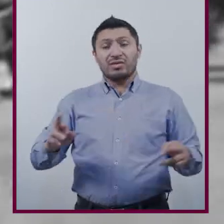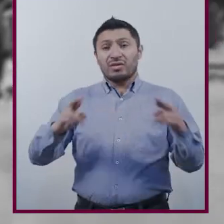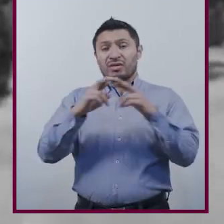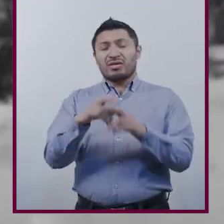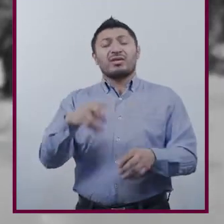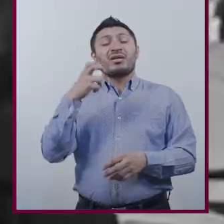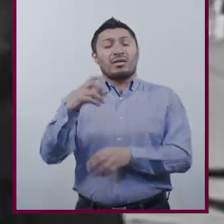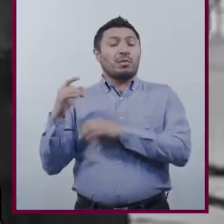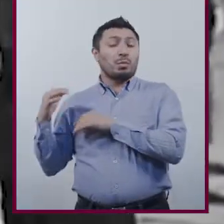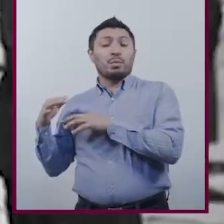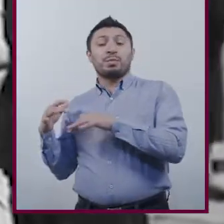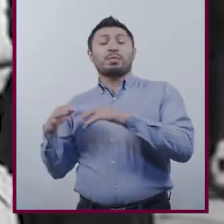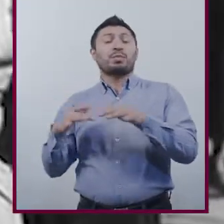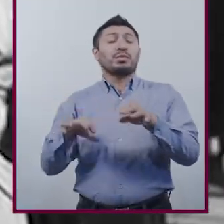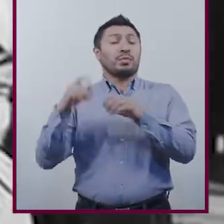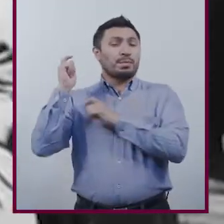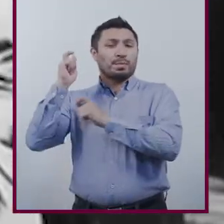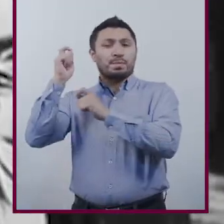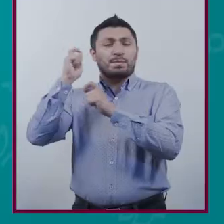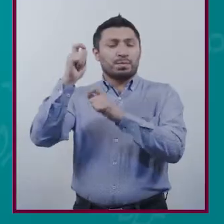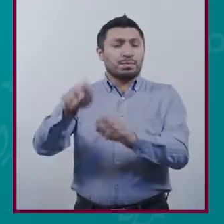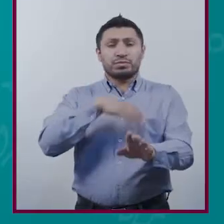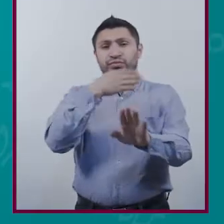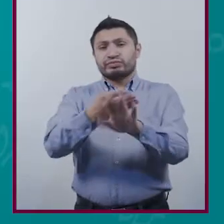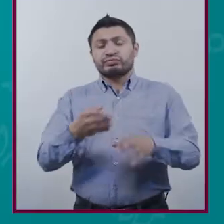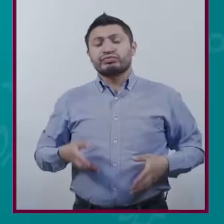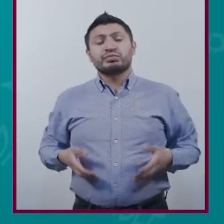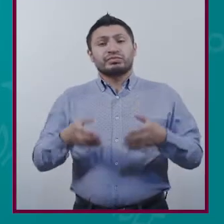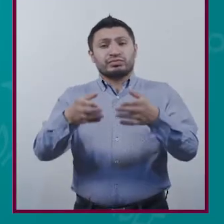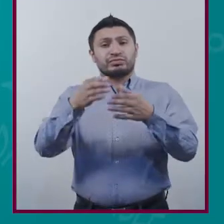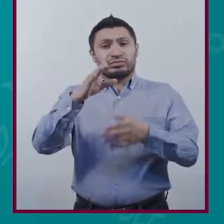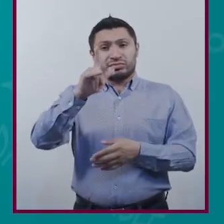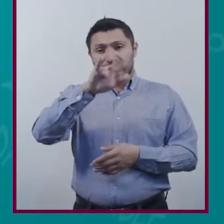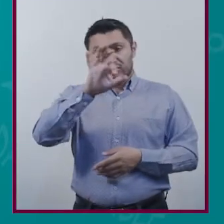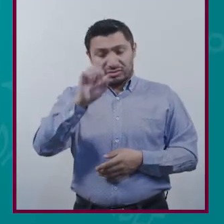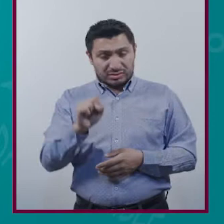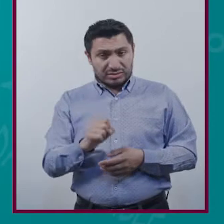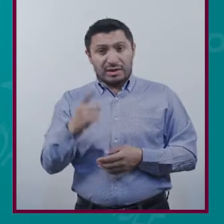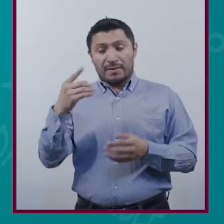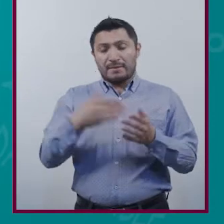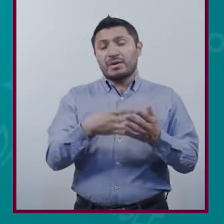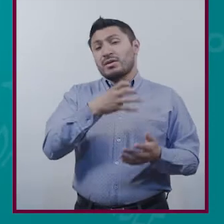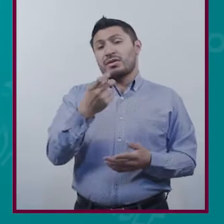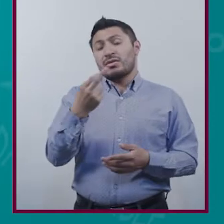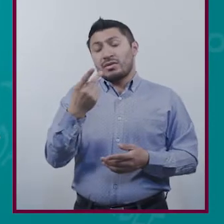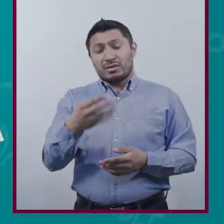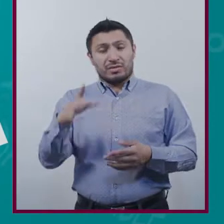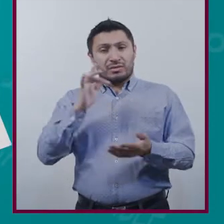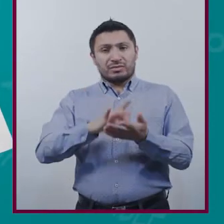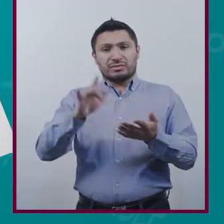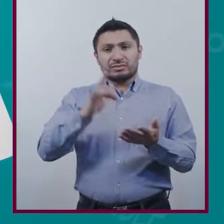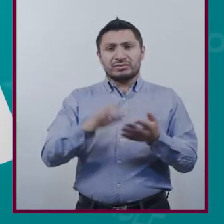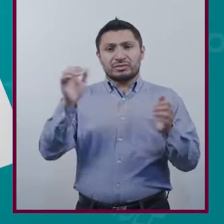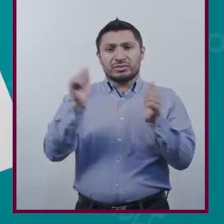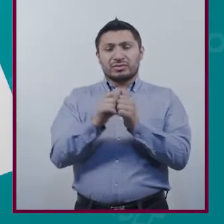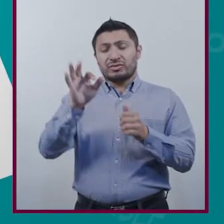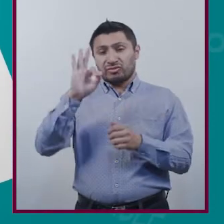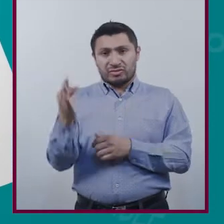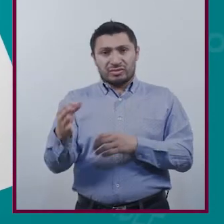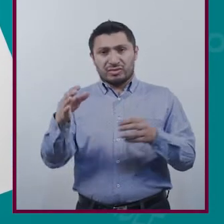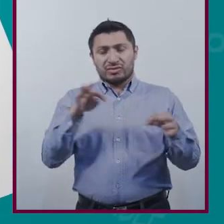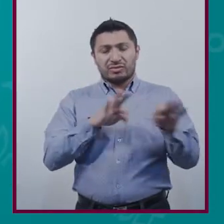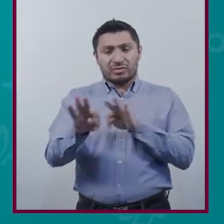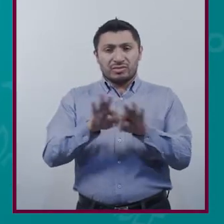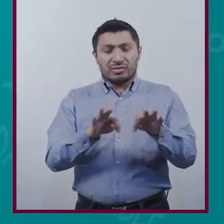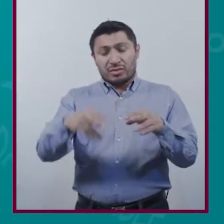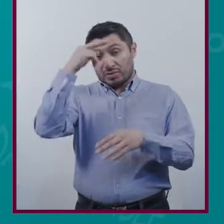se manifestó en contra de las disposiciones de Calles. En 1925, con el apoyo de la Confederación Regional Obrera